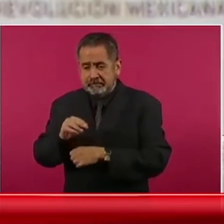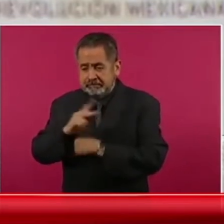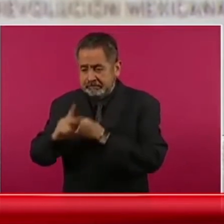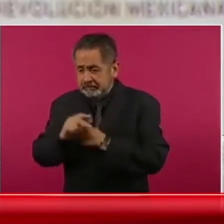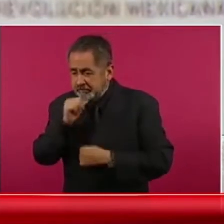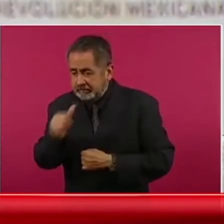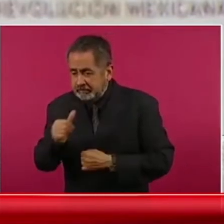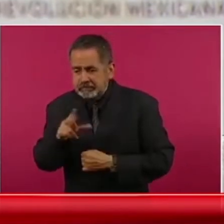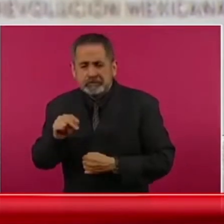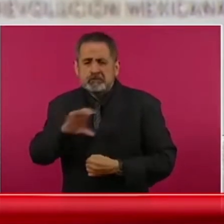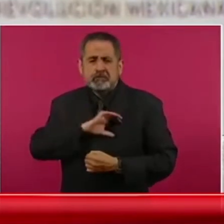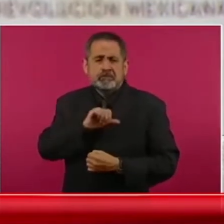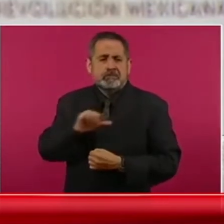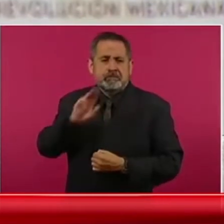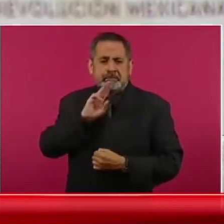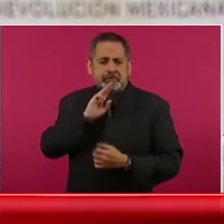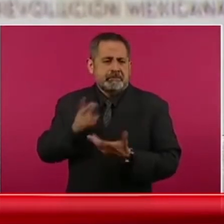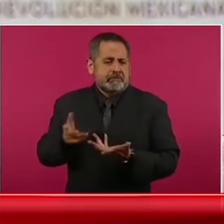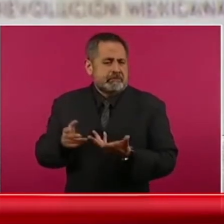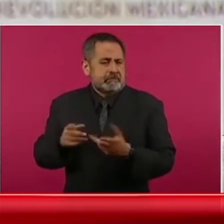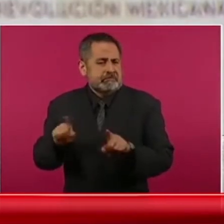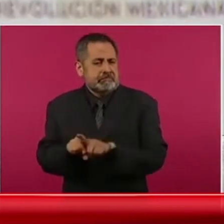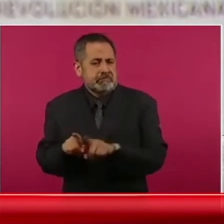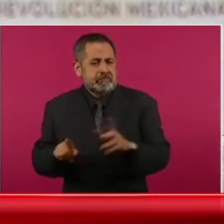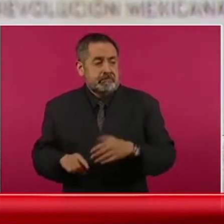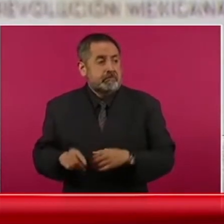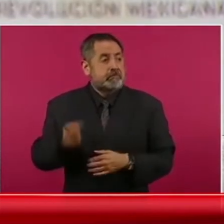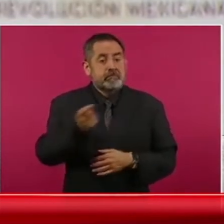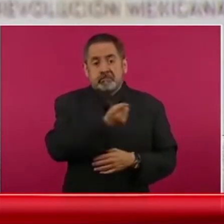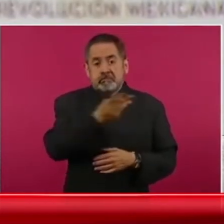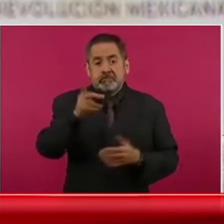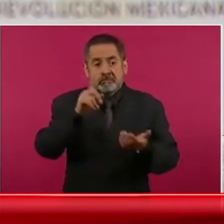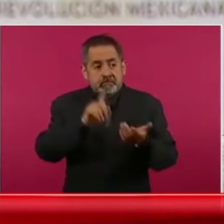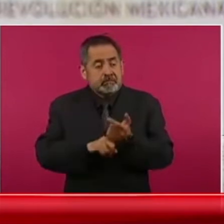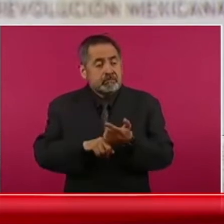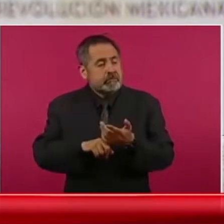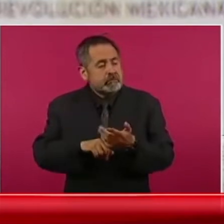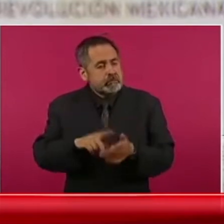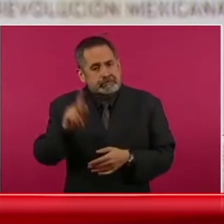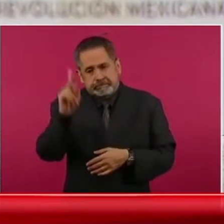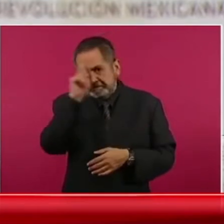y hay algunos legisladores, y lo peor, de origen